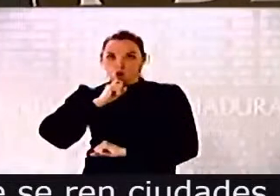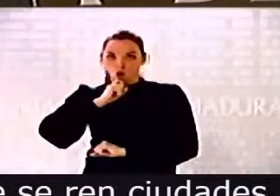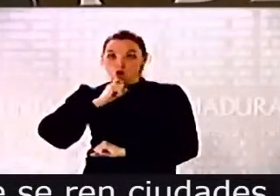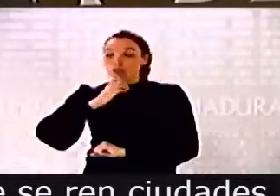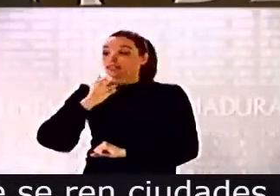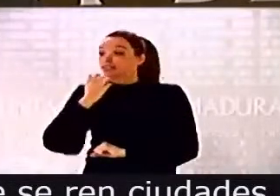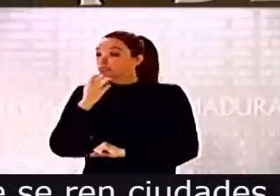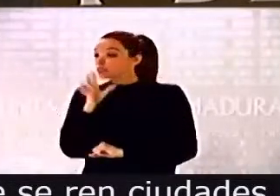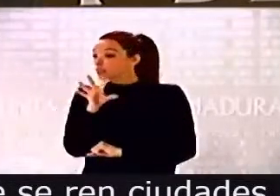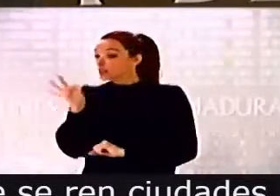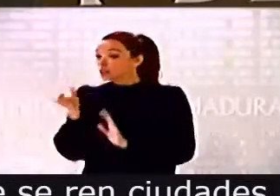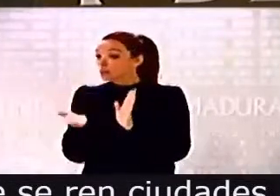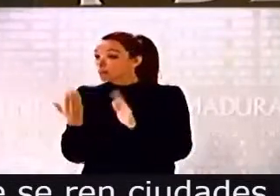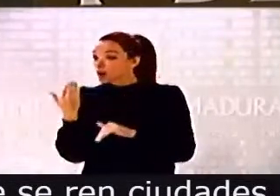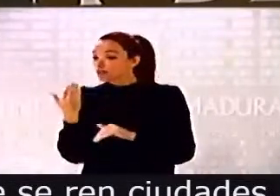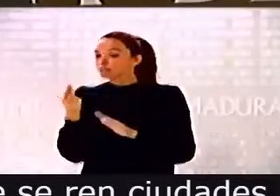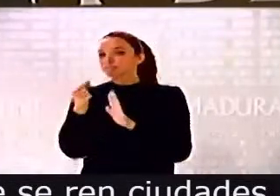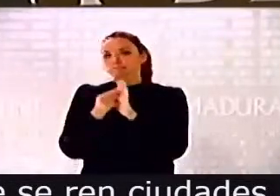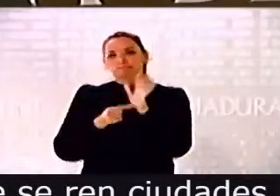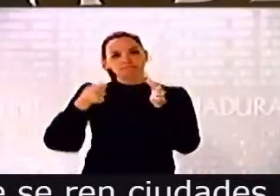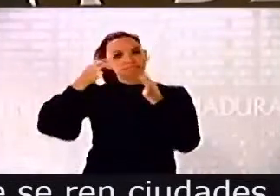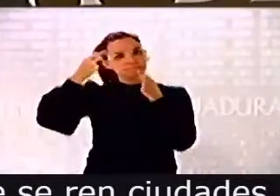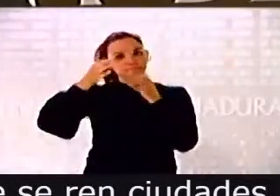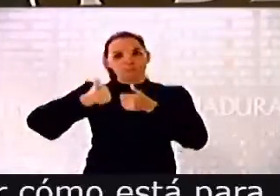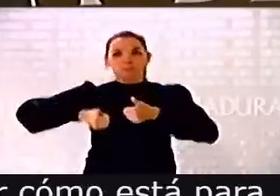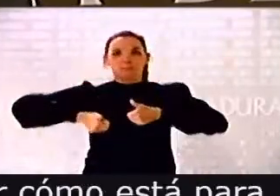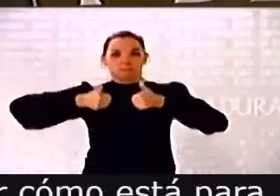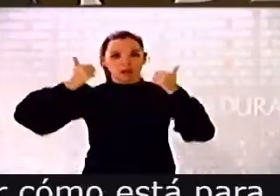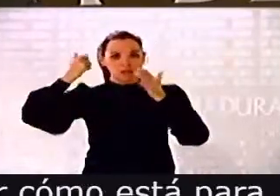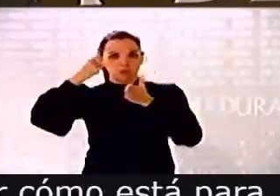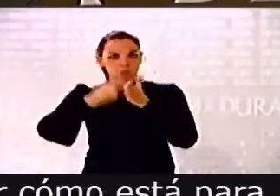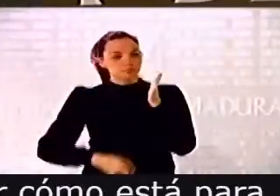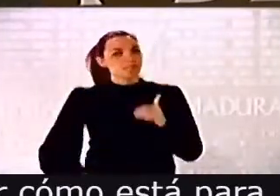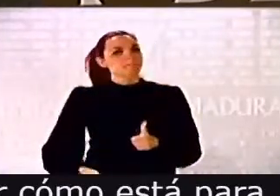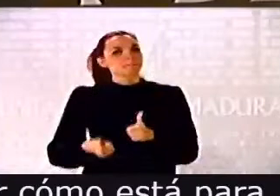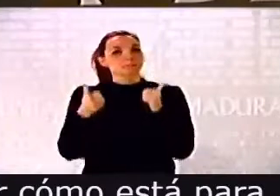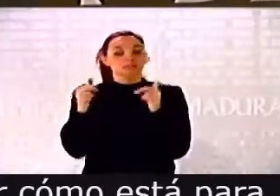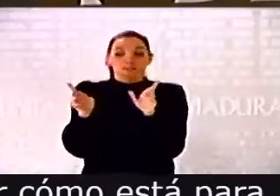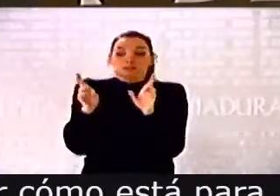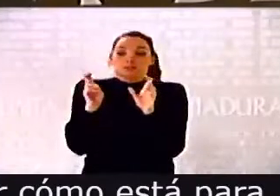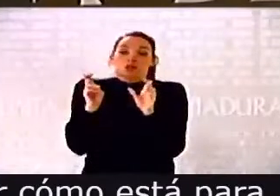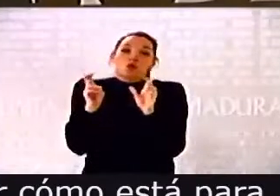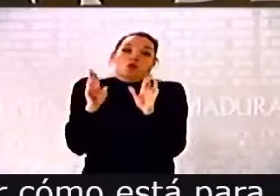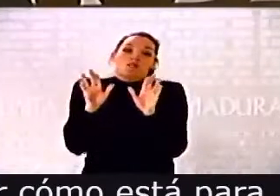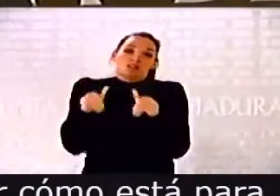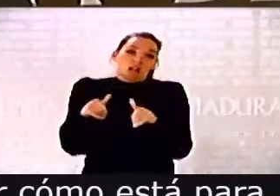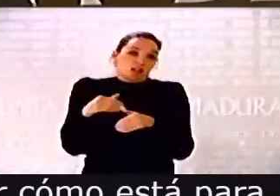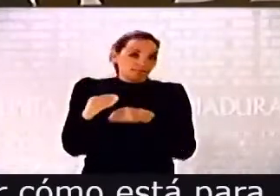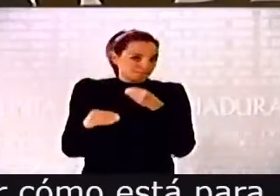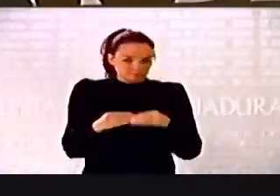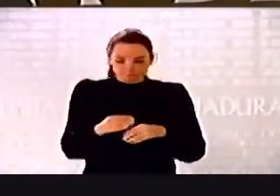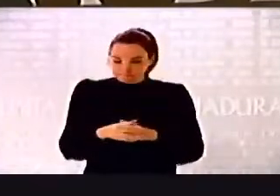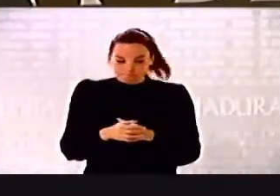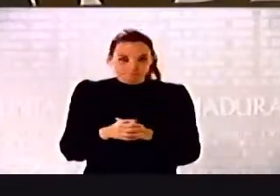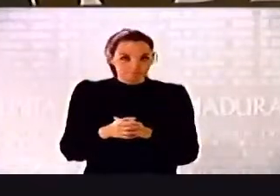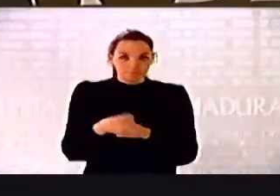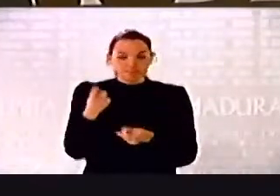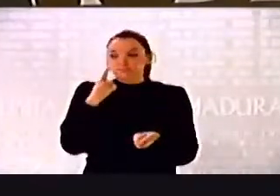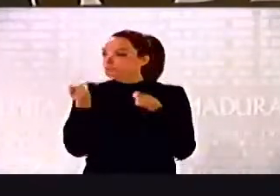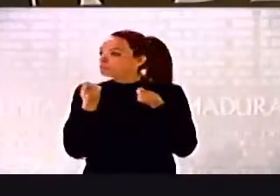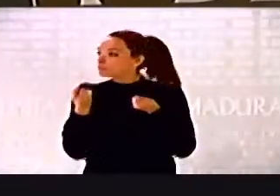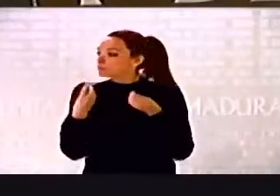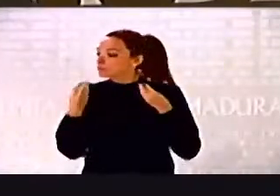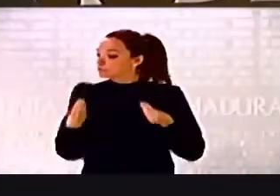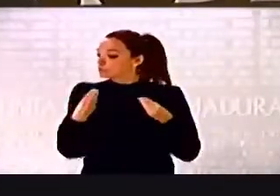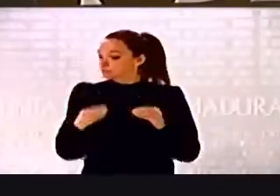adoptar medidas más restrictivas. Yo espero que esto no sea así, que podamos seguir controlando los brotes y